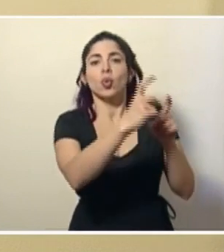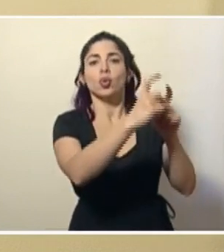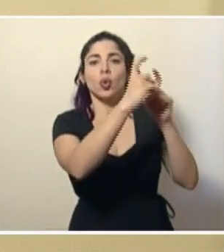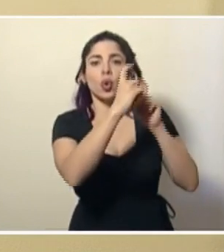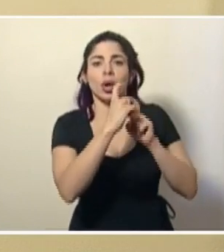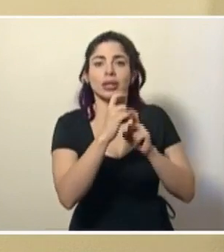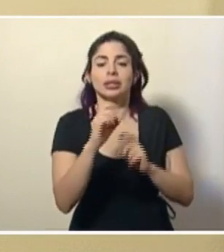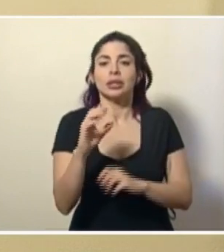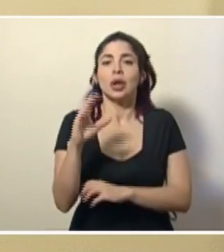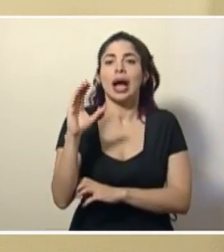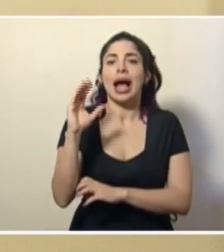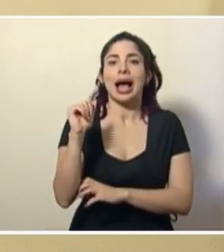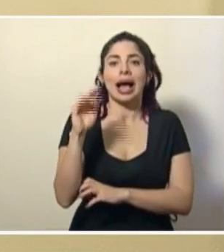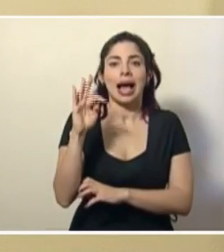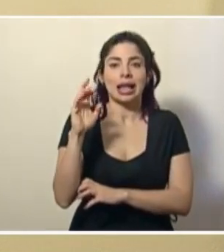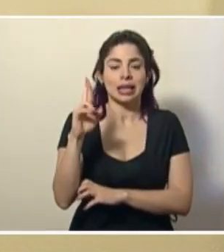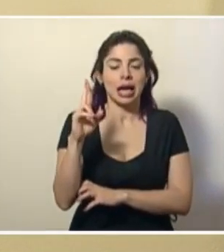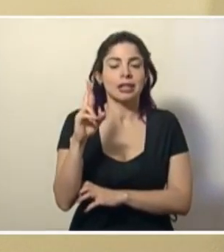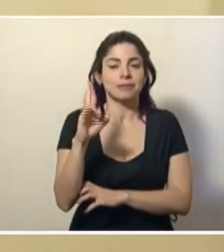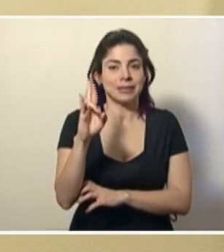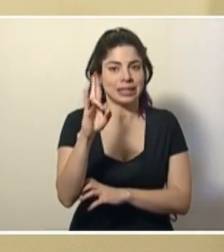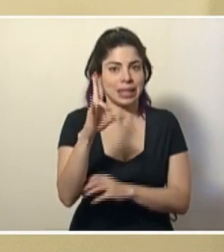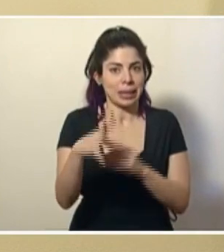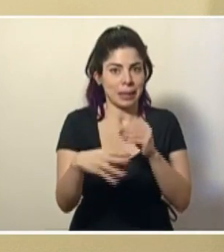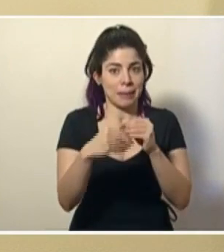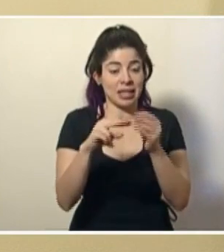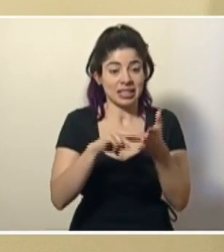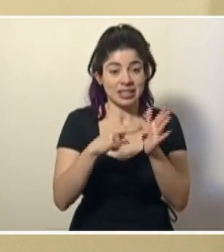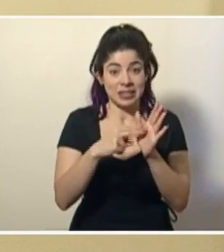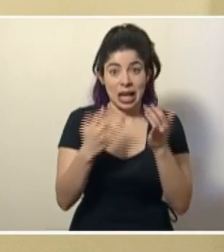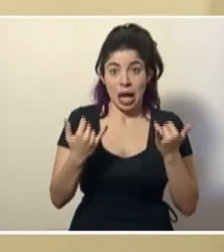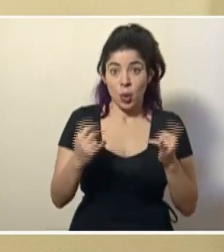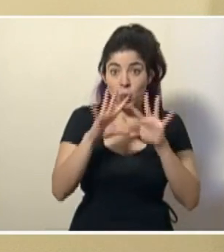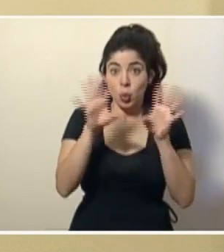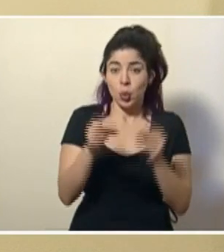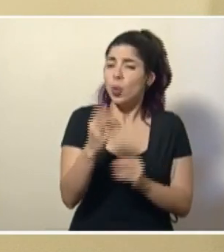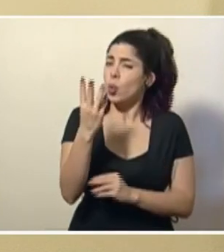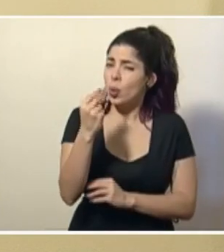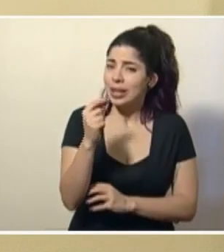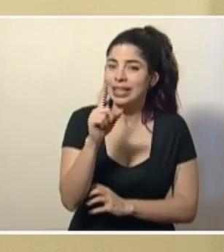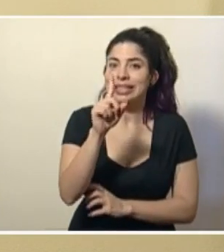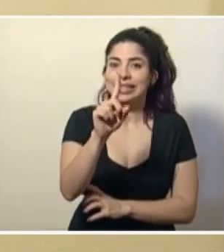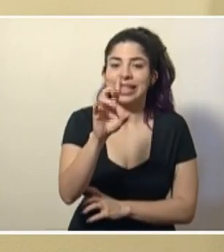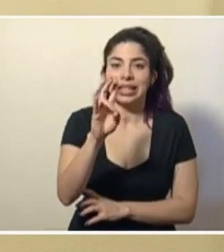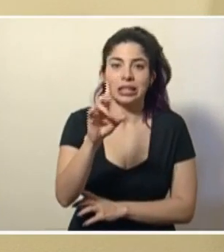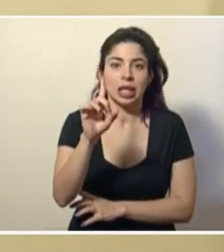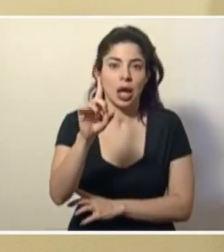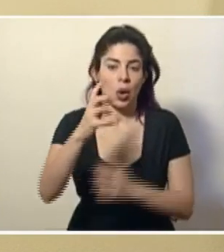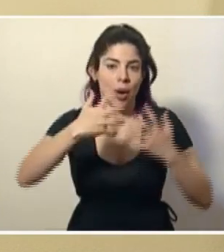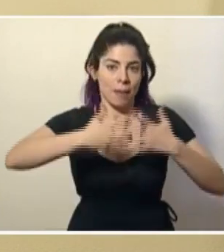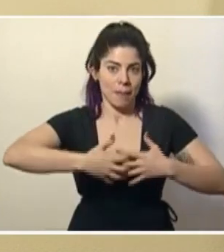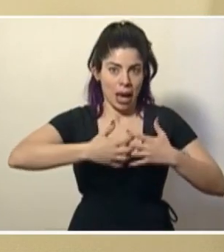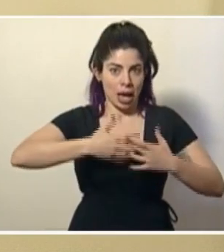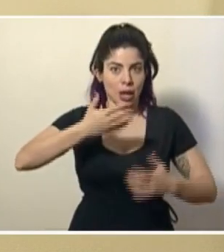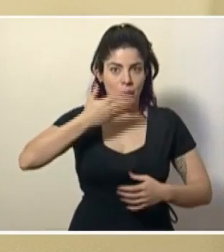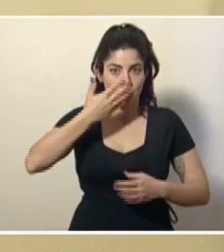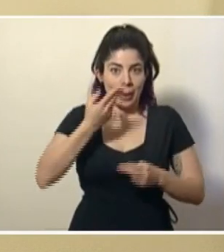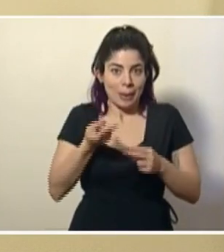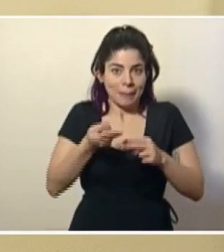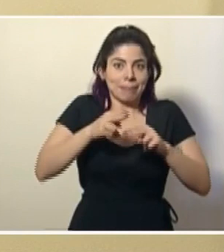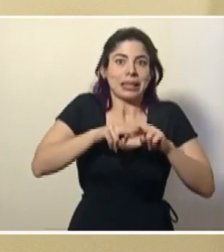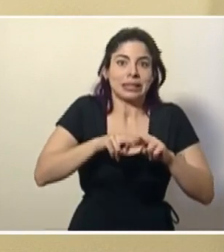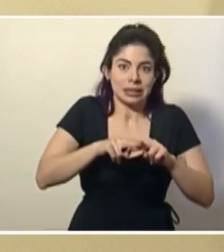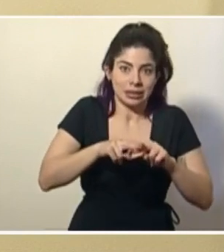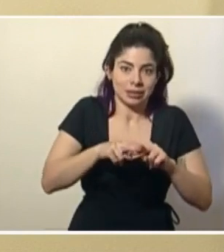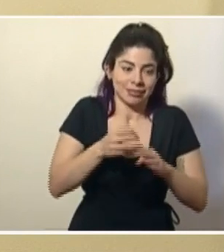donación de Qatar de 7 adicionales. Entonces estamos hablando de un total de 171 ventiladores adicionales a